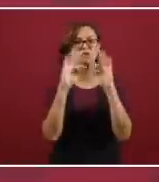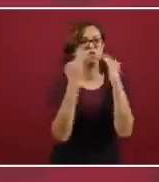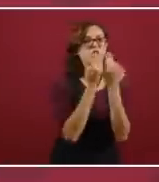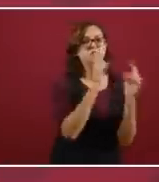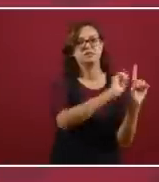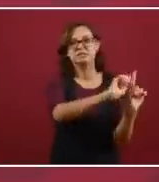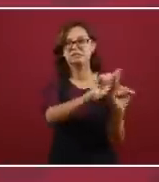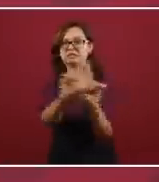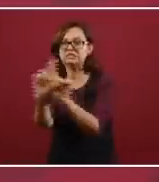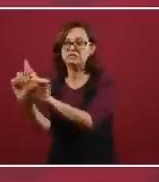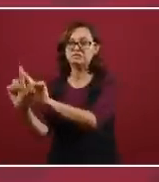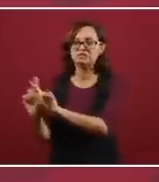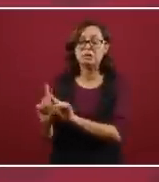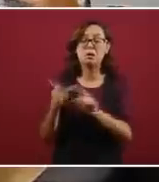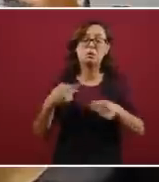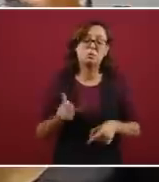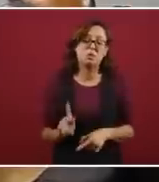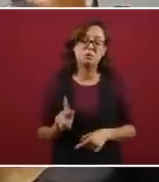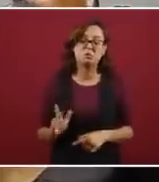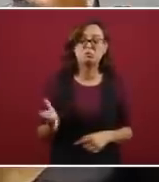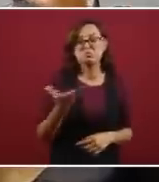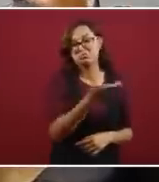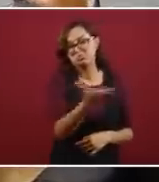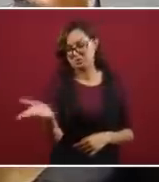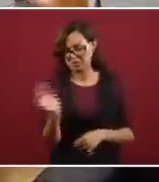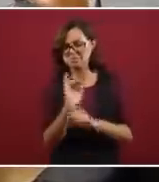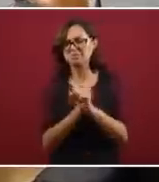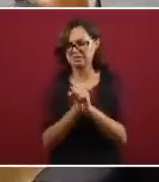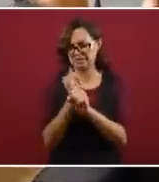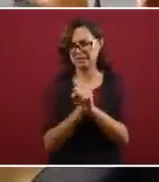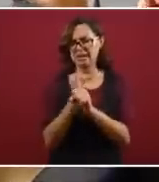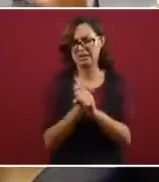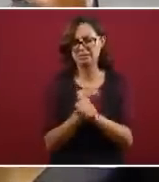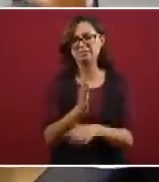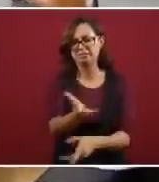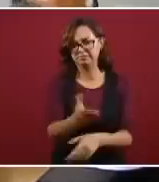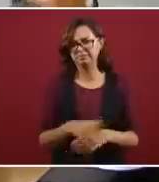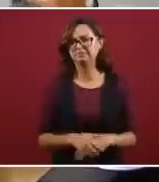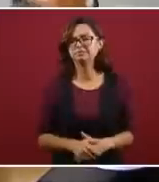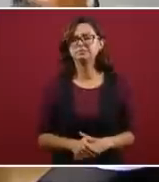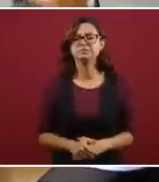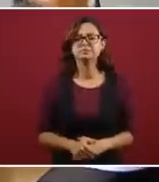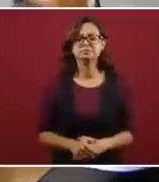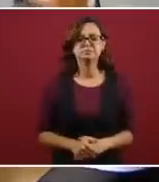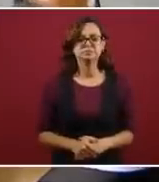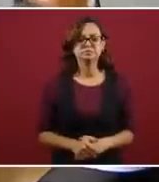pero eso ya les toca a ustedes hacer la investigación.